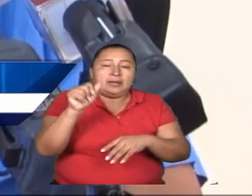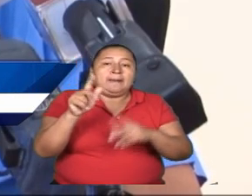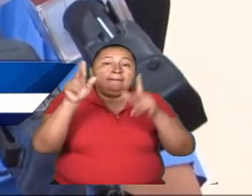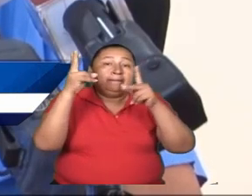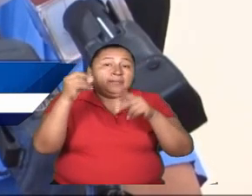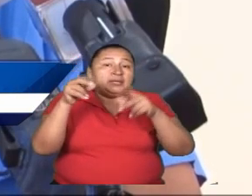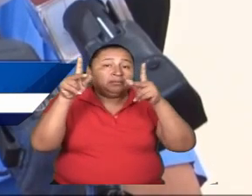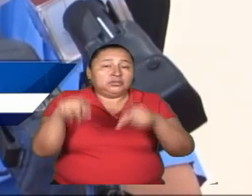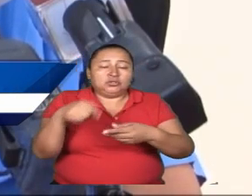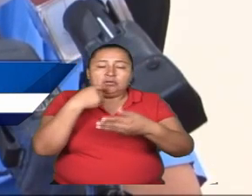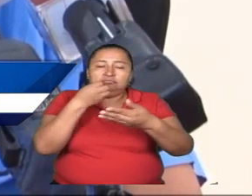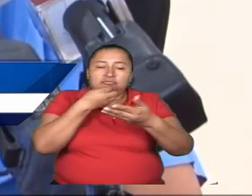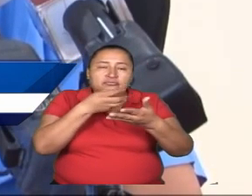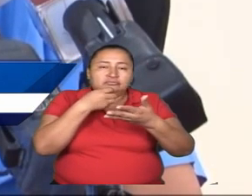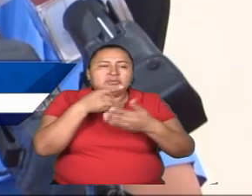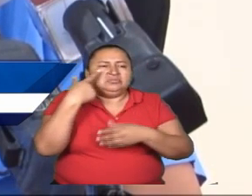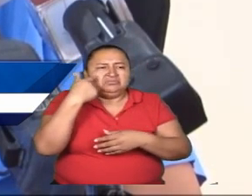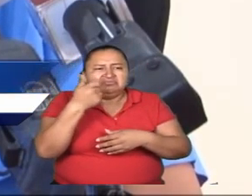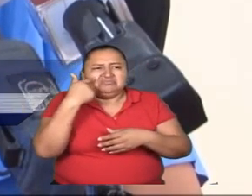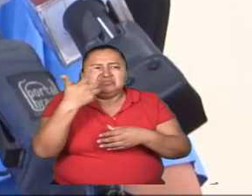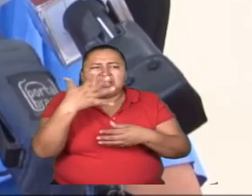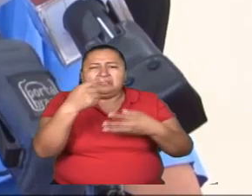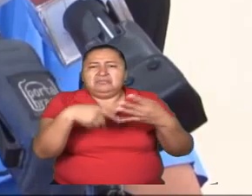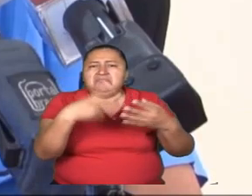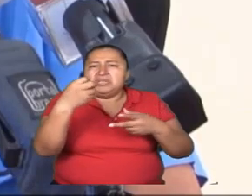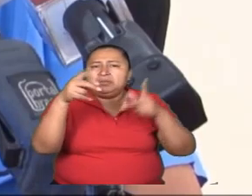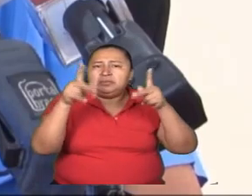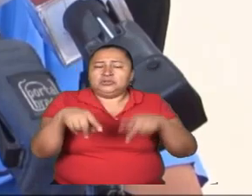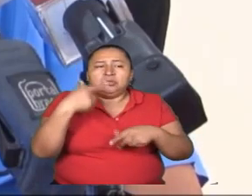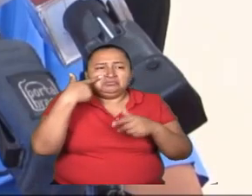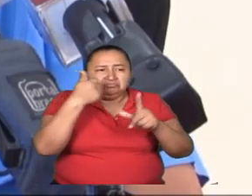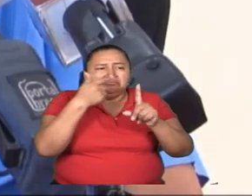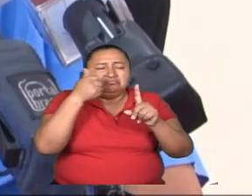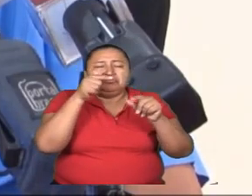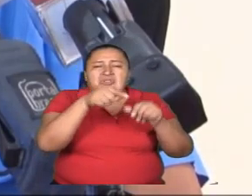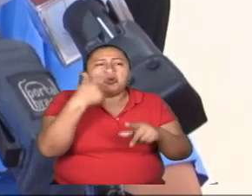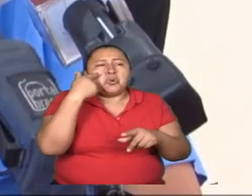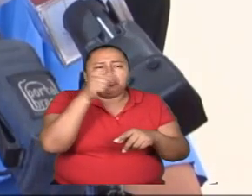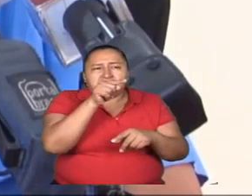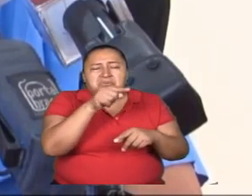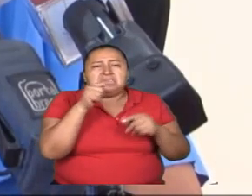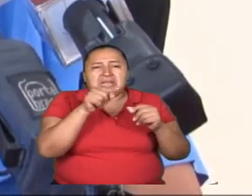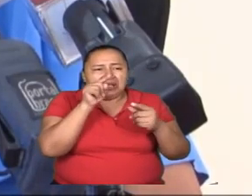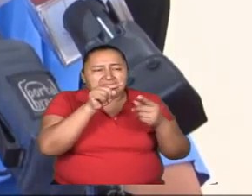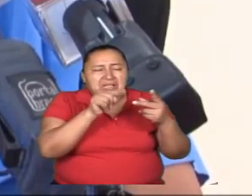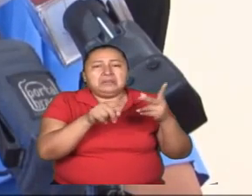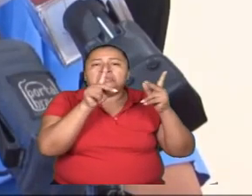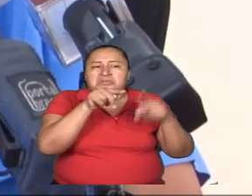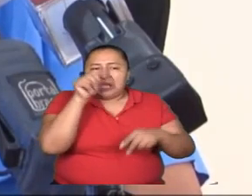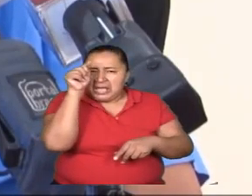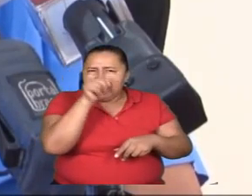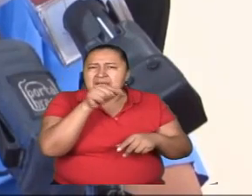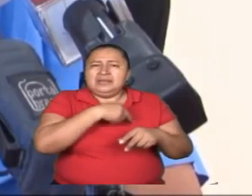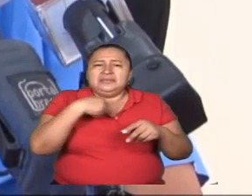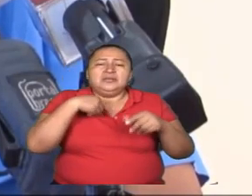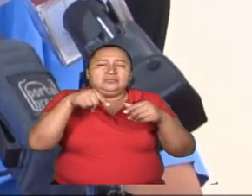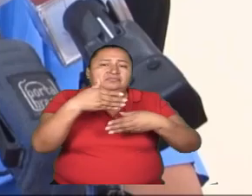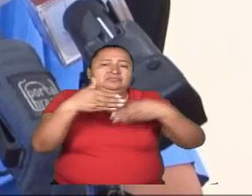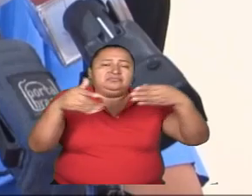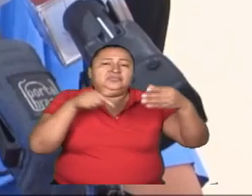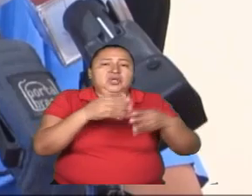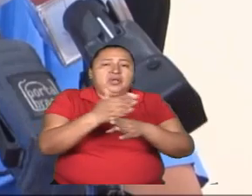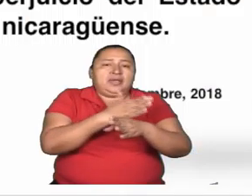de testigos y reconocimiento que identifican a Juan Bautista Guevara Carballo como autor de los hechos criminales